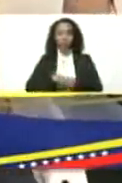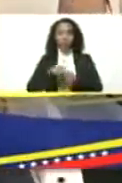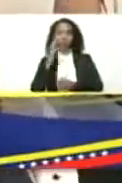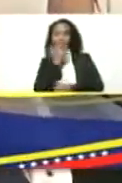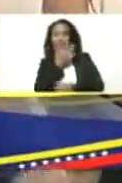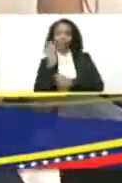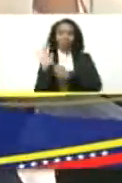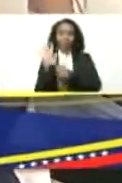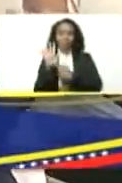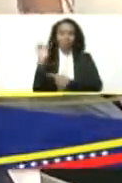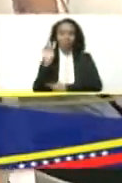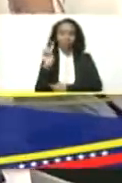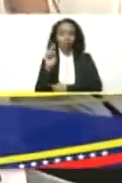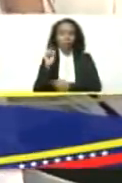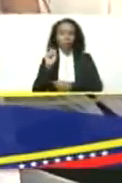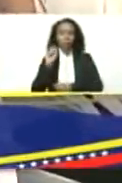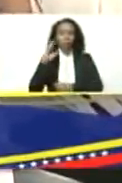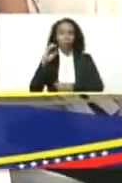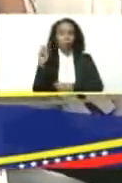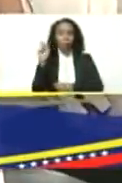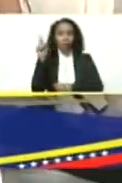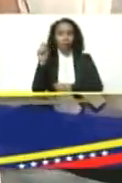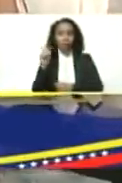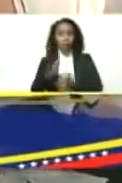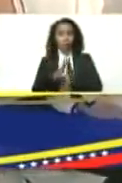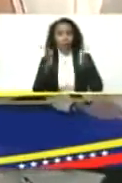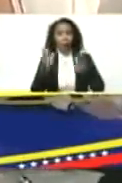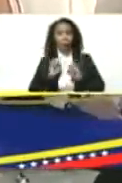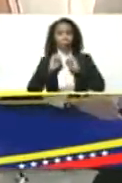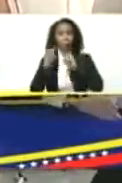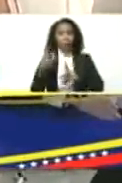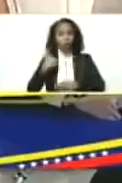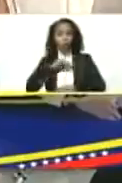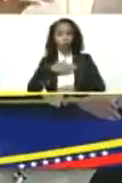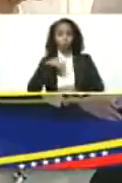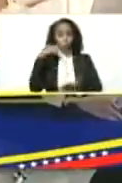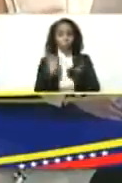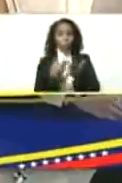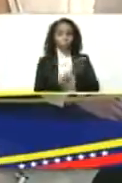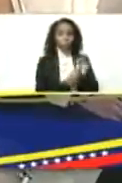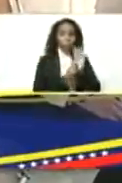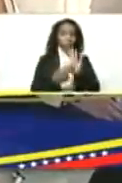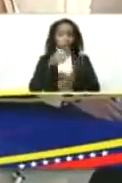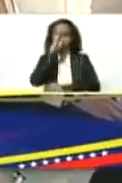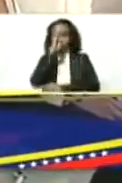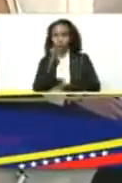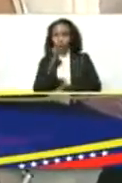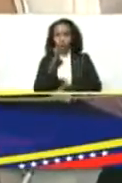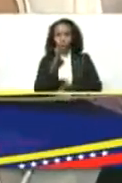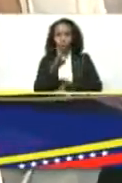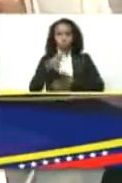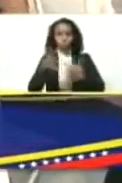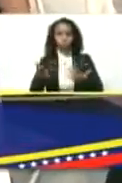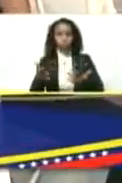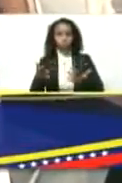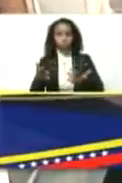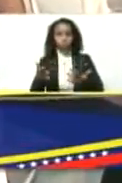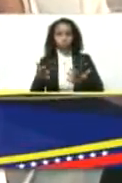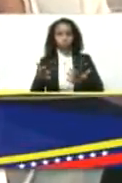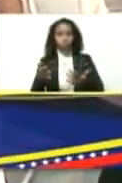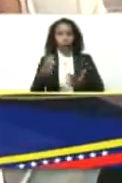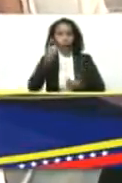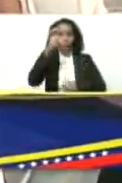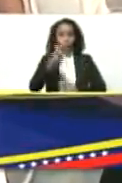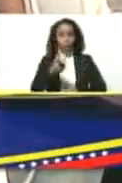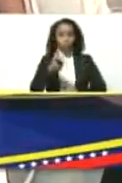porque me parece que es una gran oportunidad para nosotros mostrar nuestro producto, hacerlo llegar directamente al consumidor